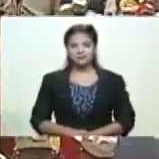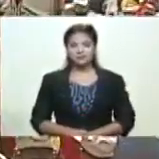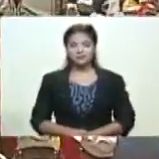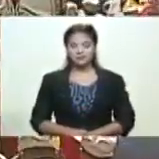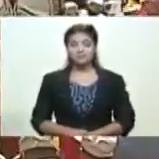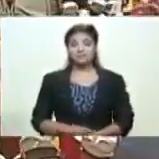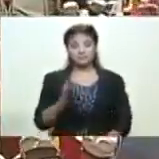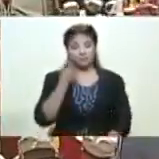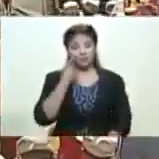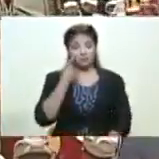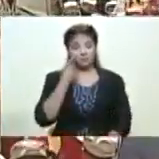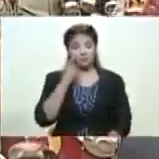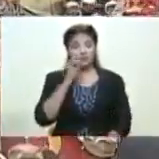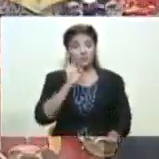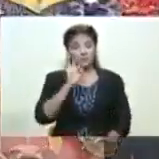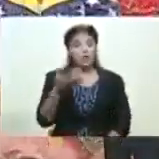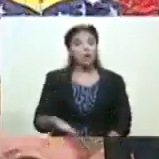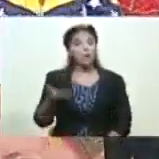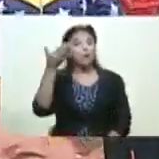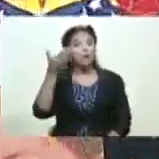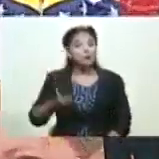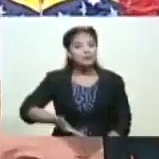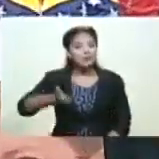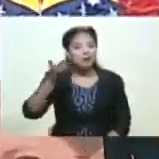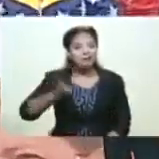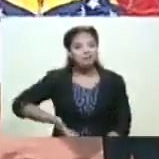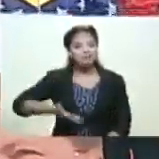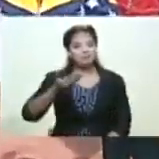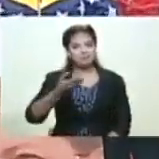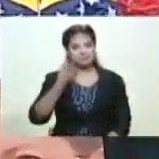Chávez! Y fíjense ustedes, muy importante,